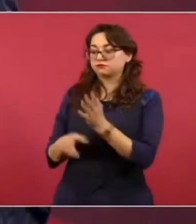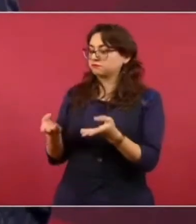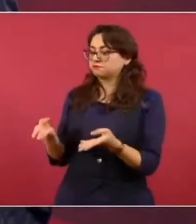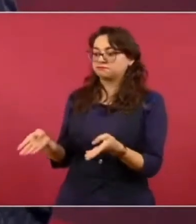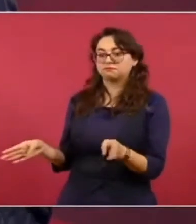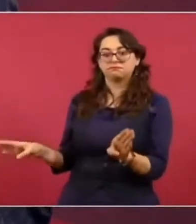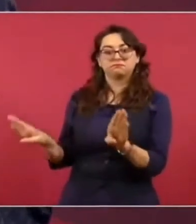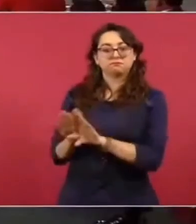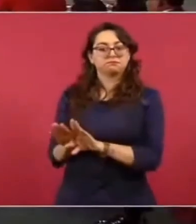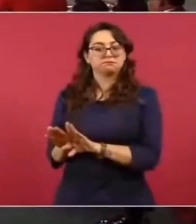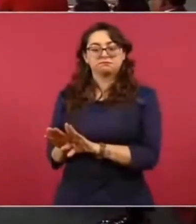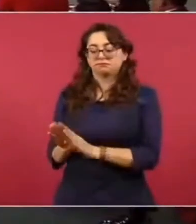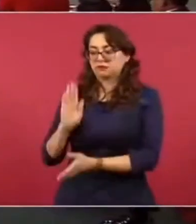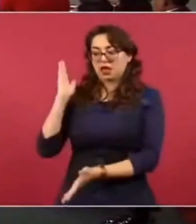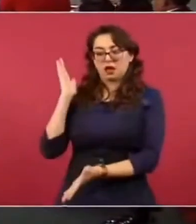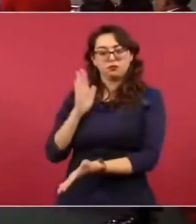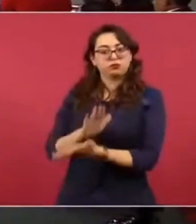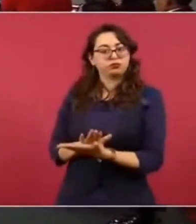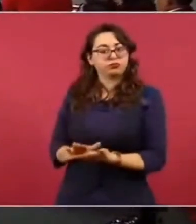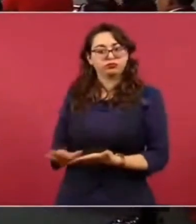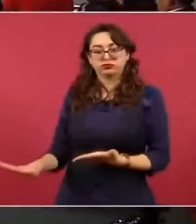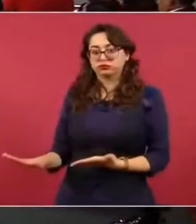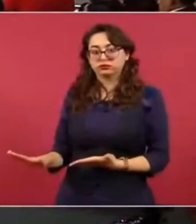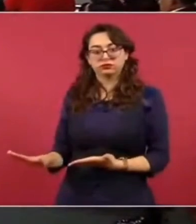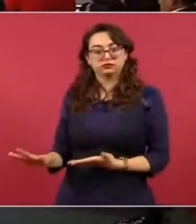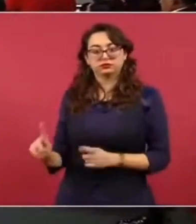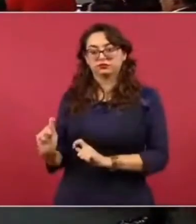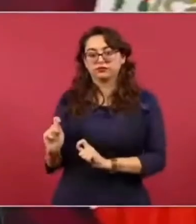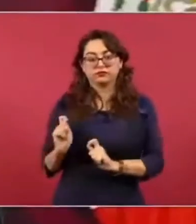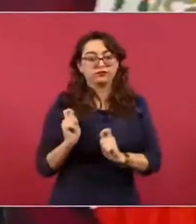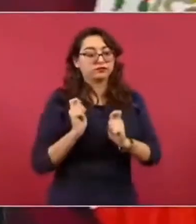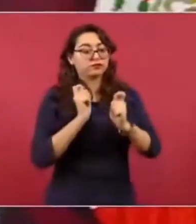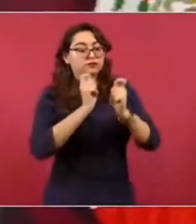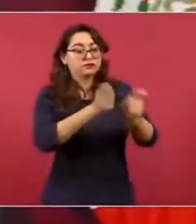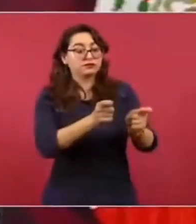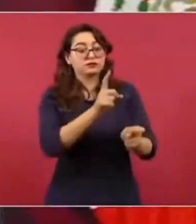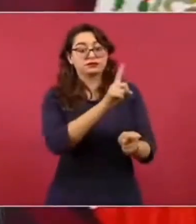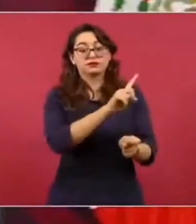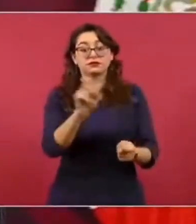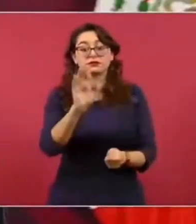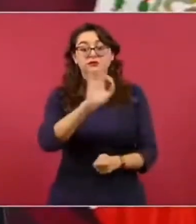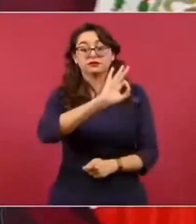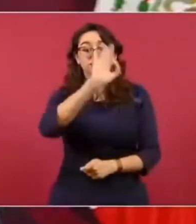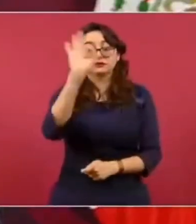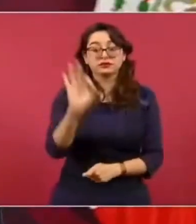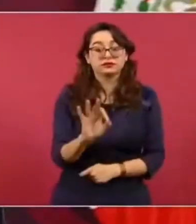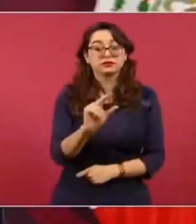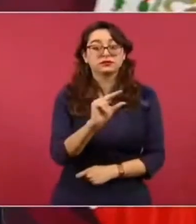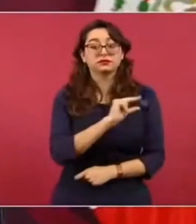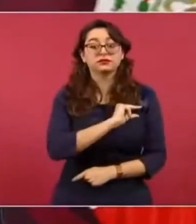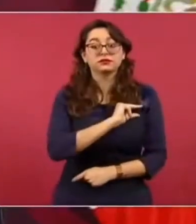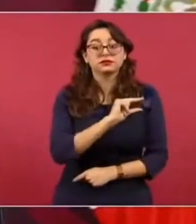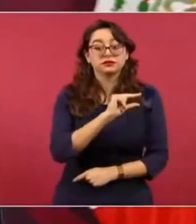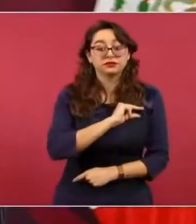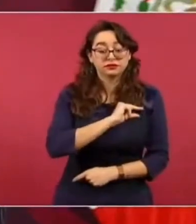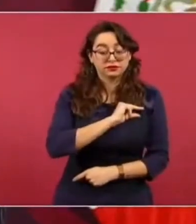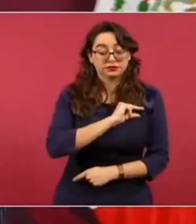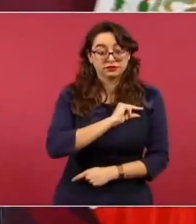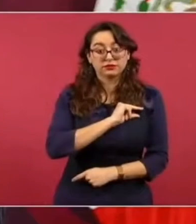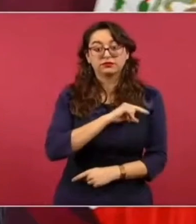Si no hubiésemos llegado a la presidencia, si el pueblo no nos hubiese dado su apoyo,